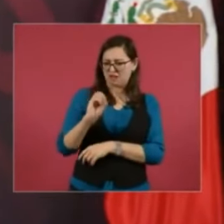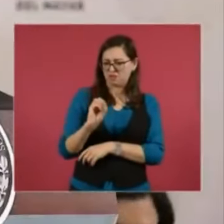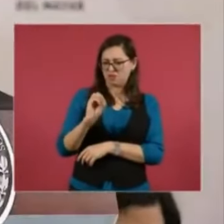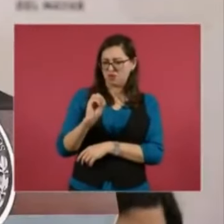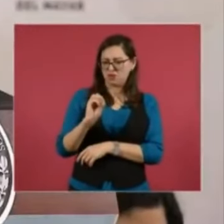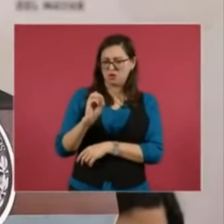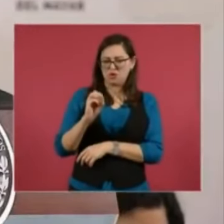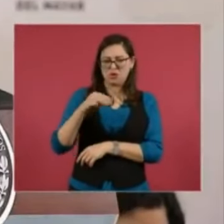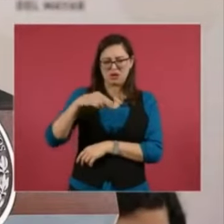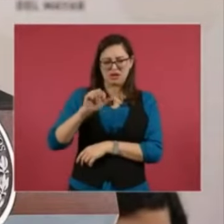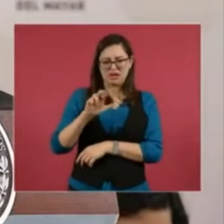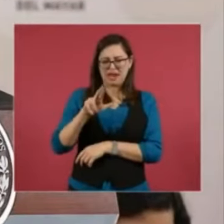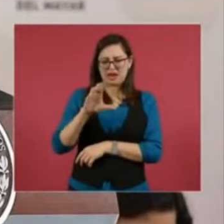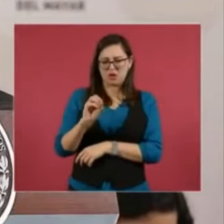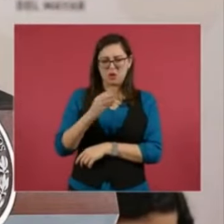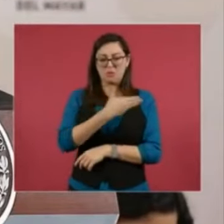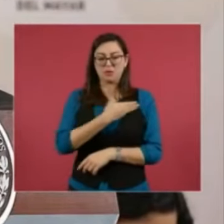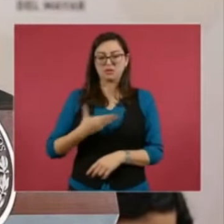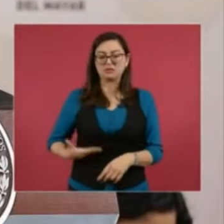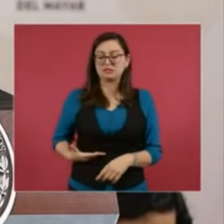millones de